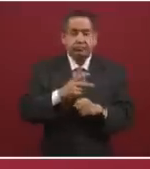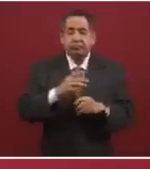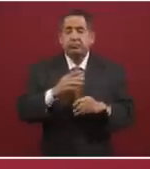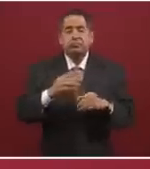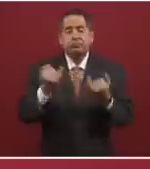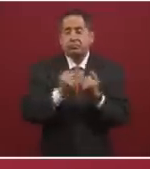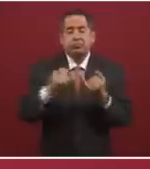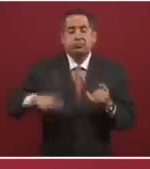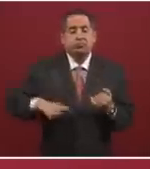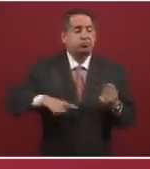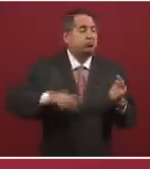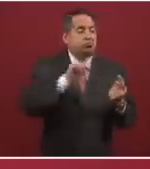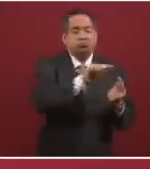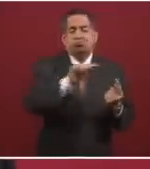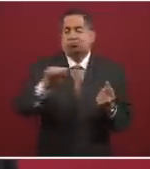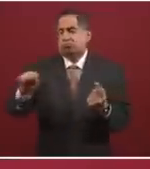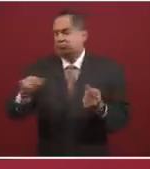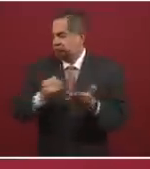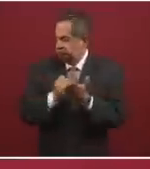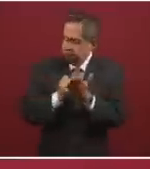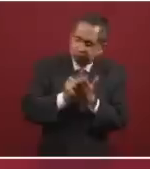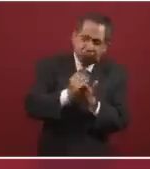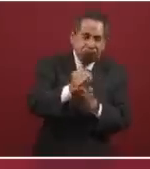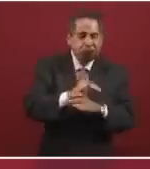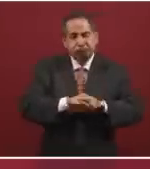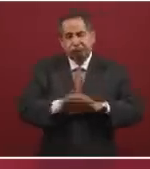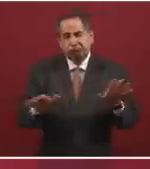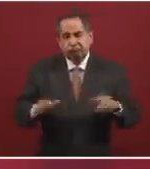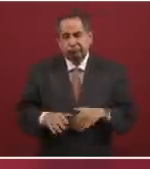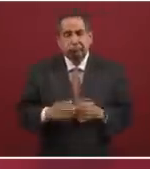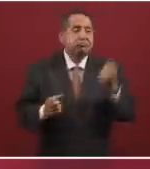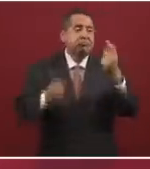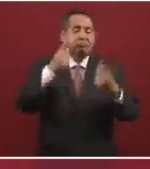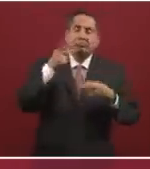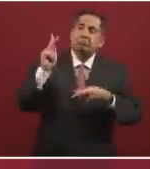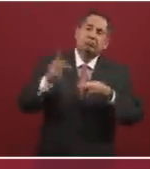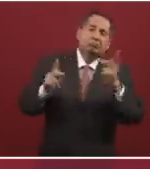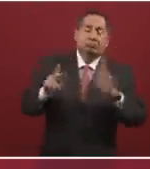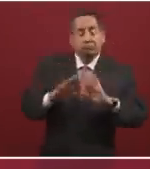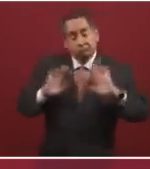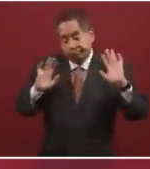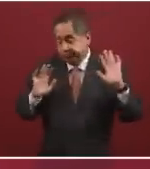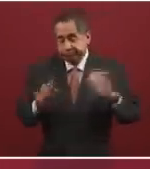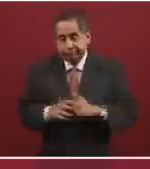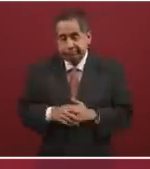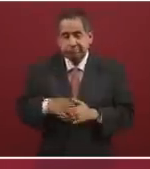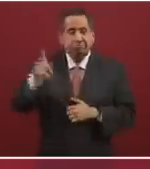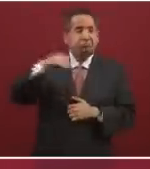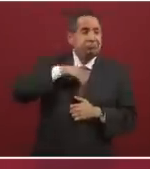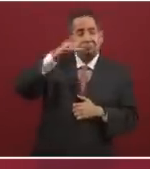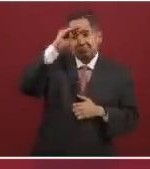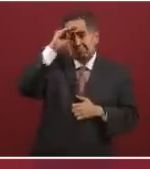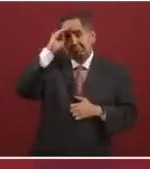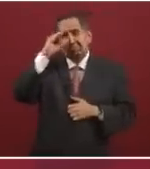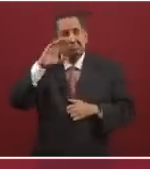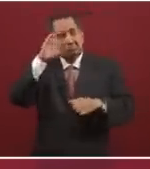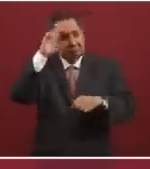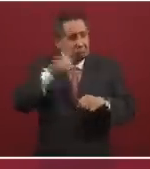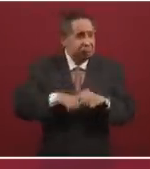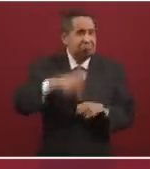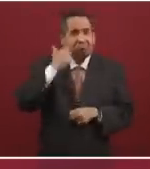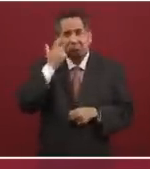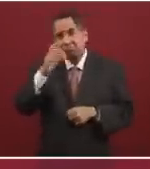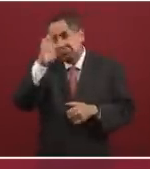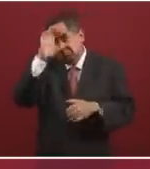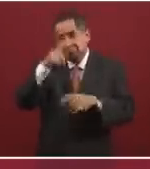lados. Entonces, ahora se me cuestiona. Dice, no le importa la cultura, no le importa la